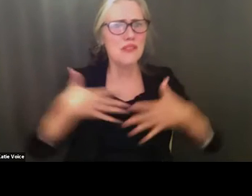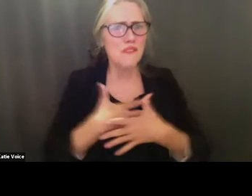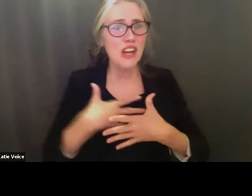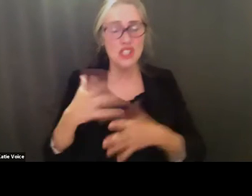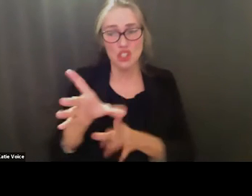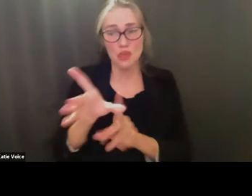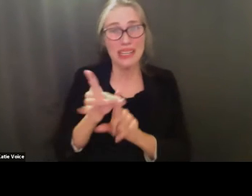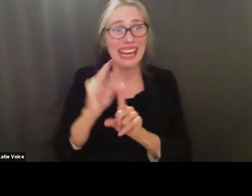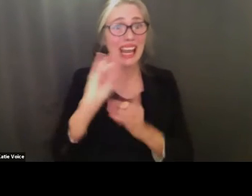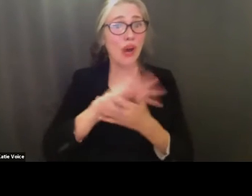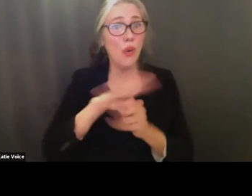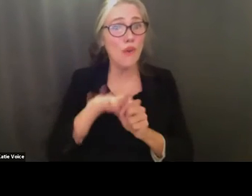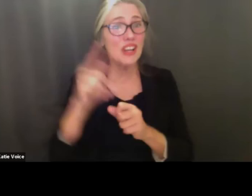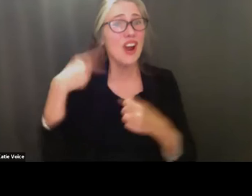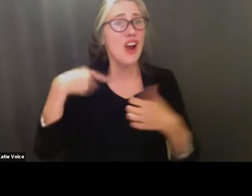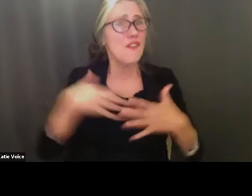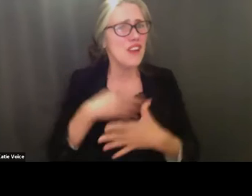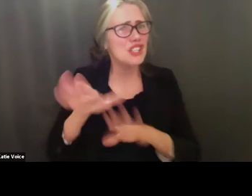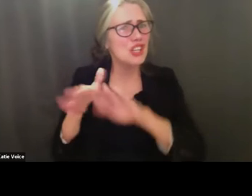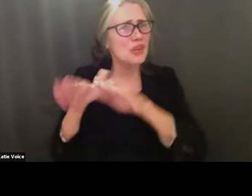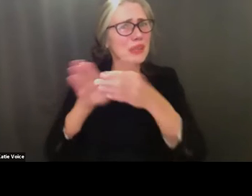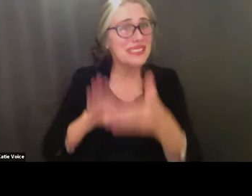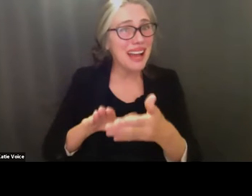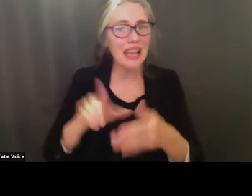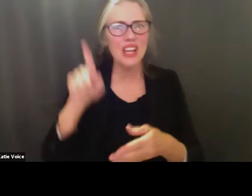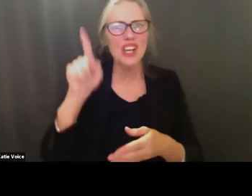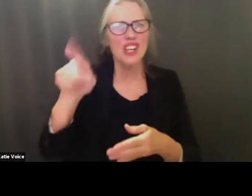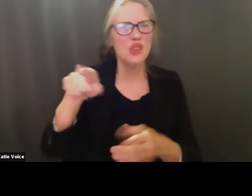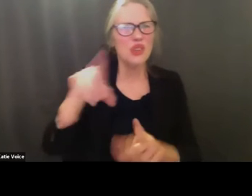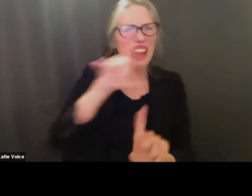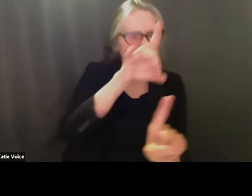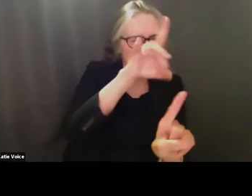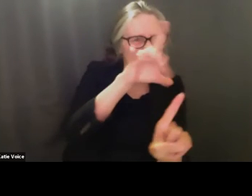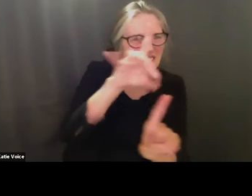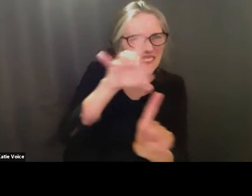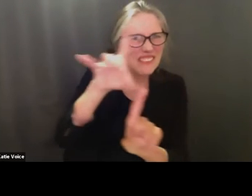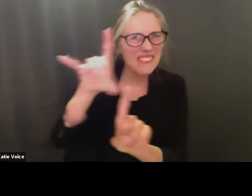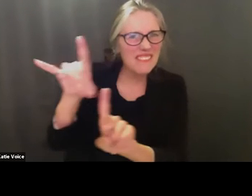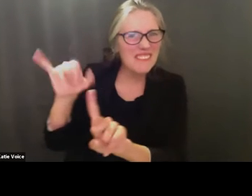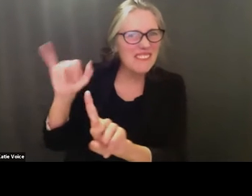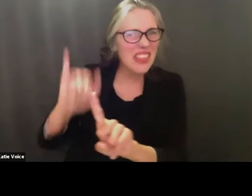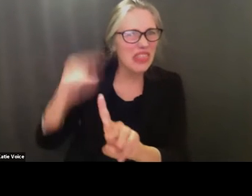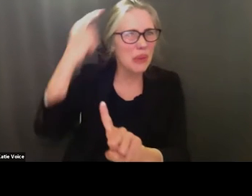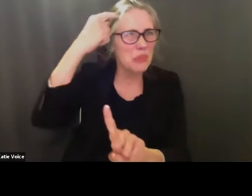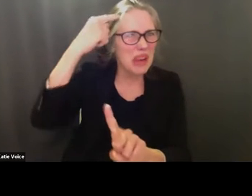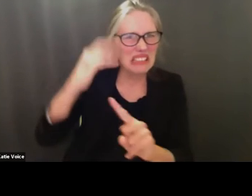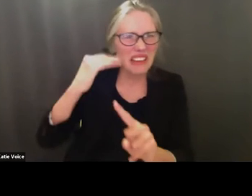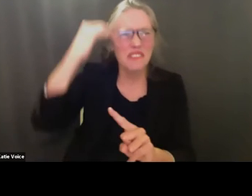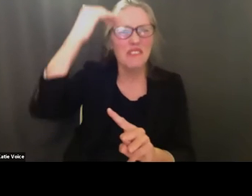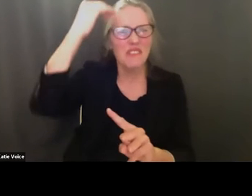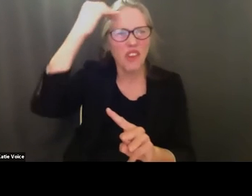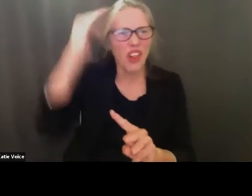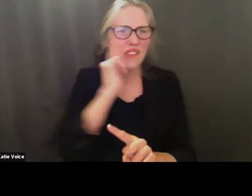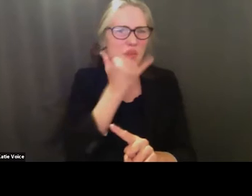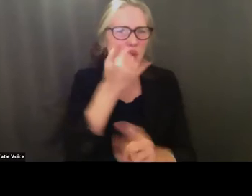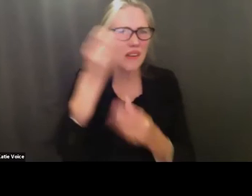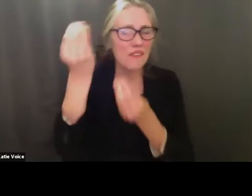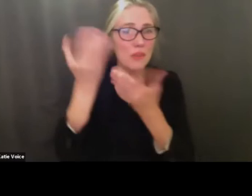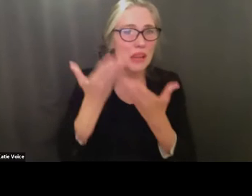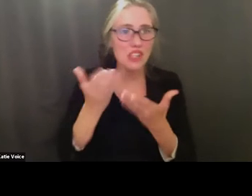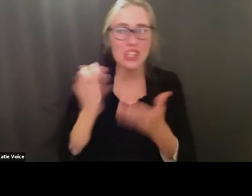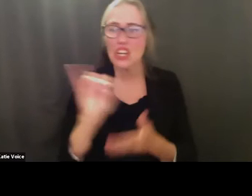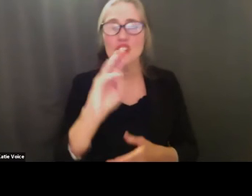cosas que ustedes le están metiendo en la mente, están pensando en eso. Y ustedes se supone que les estén ayudando.